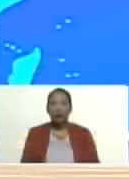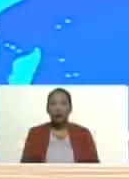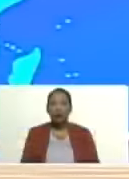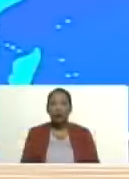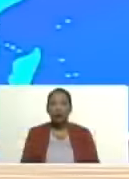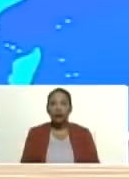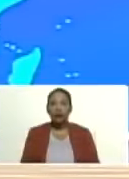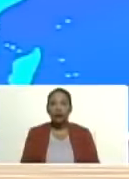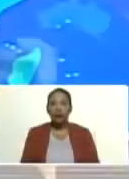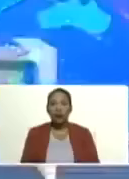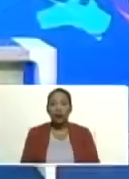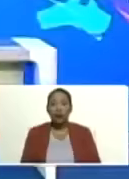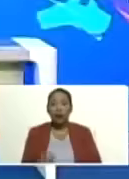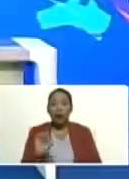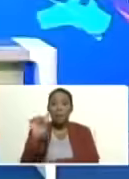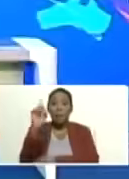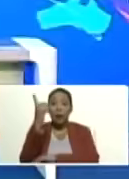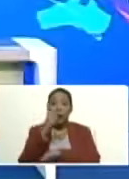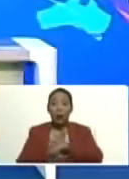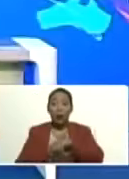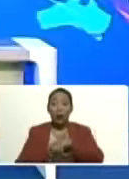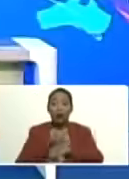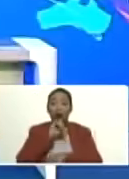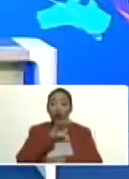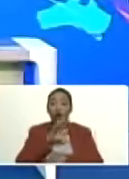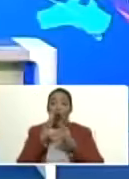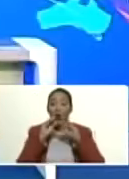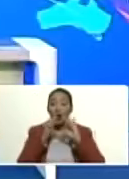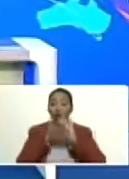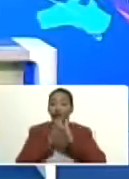El primer momento histórico,